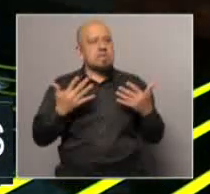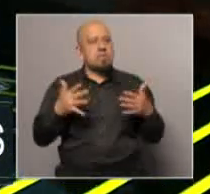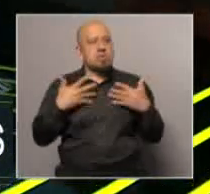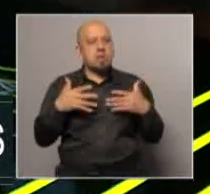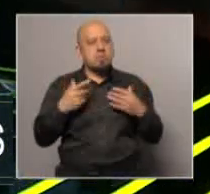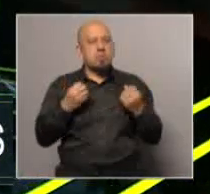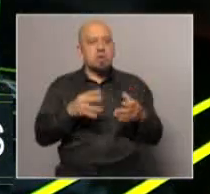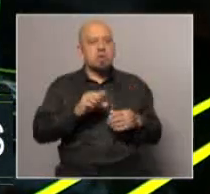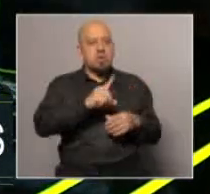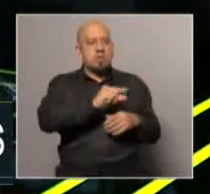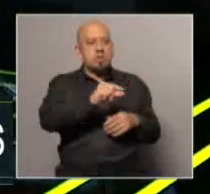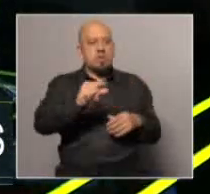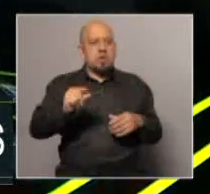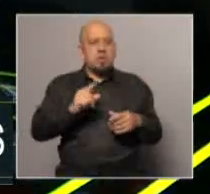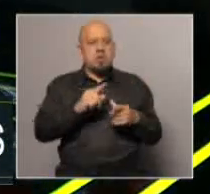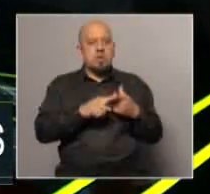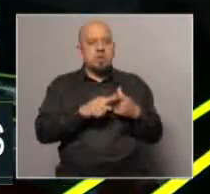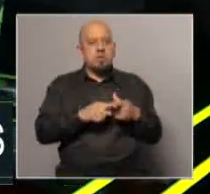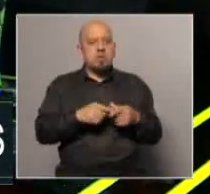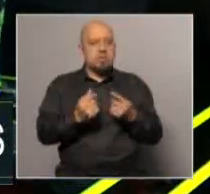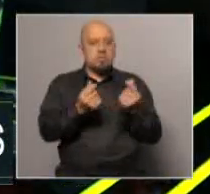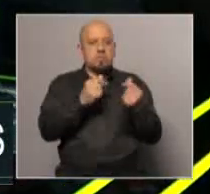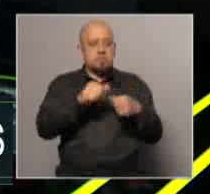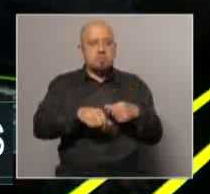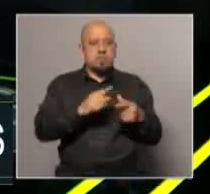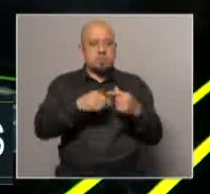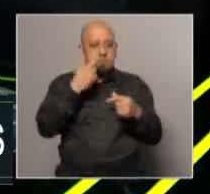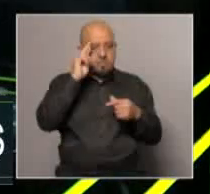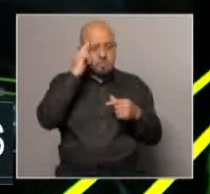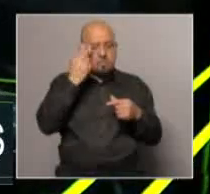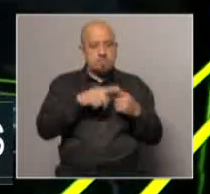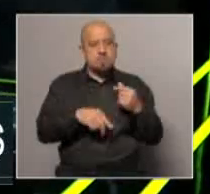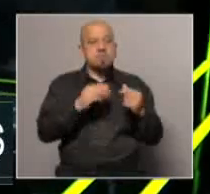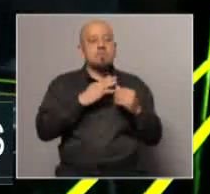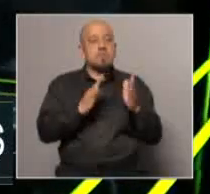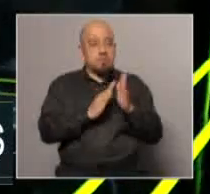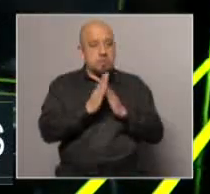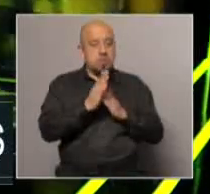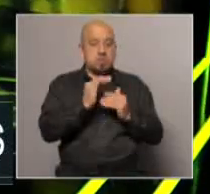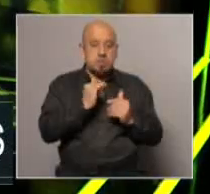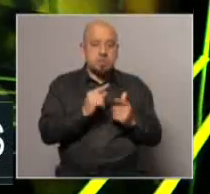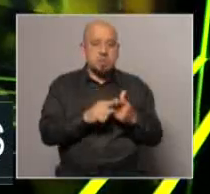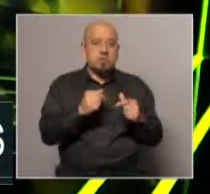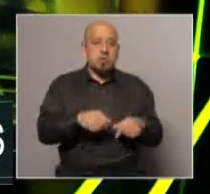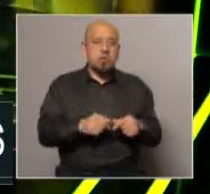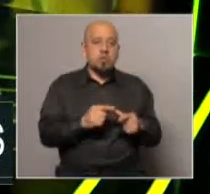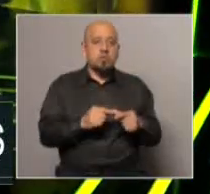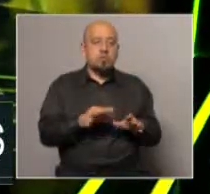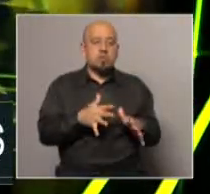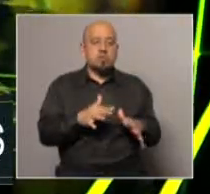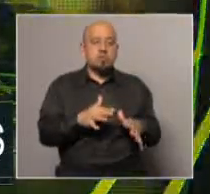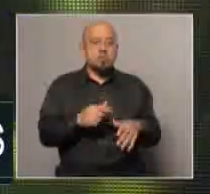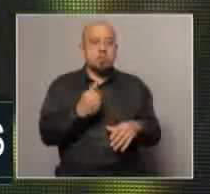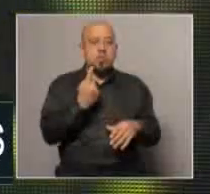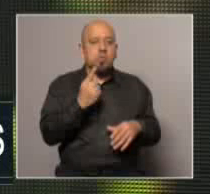muy barata, digamos, ¿no? El precio que nosotros tenemos en Uruguay, si bien ha ido aumentando, al día de hoy está más o menos un